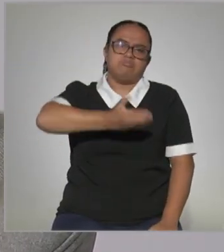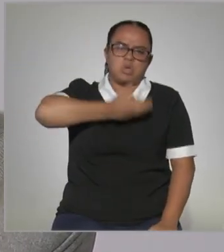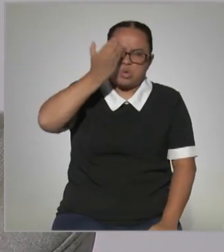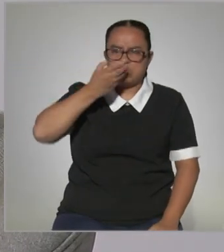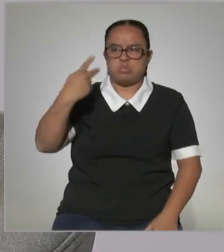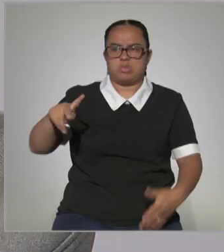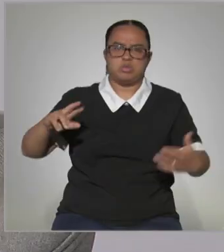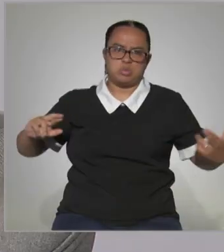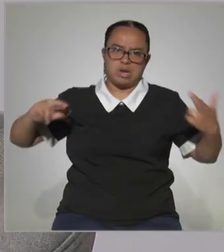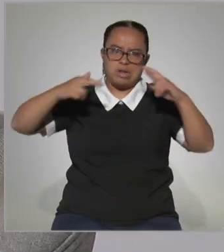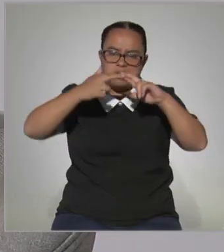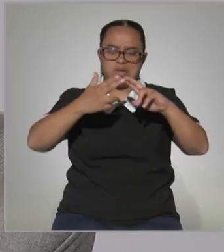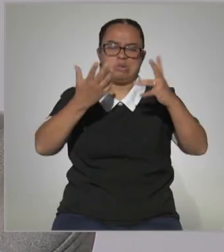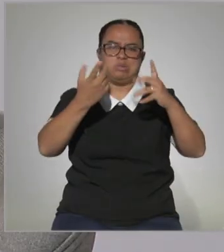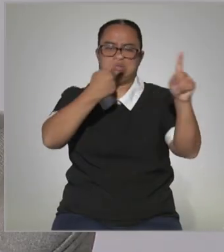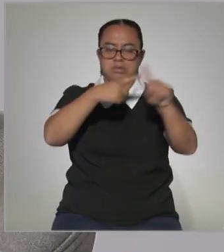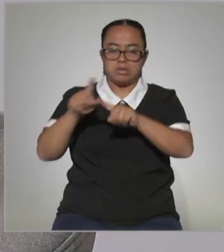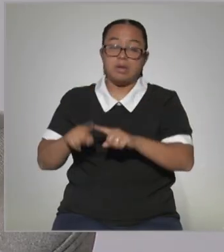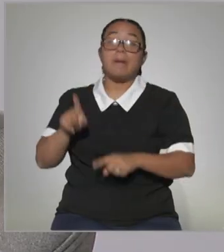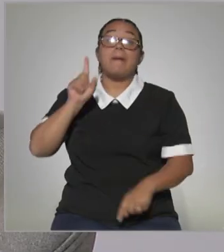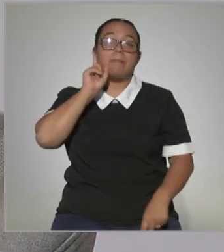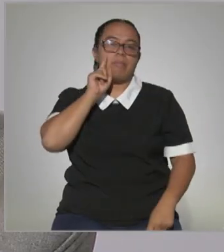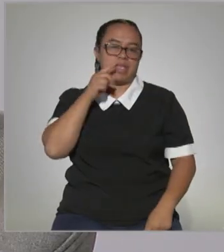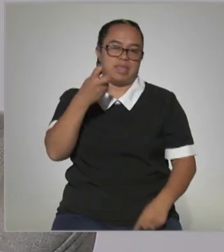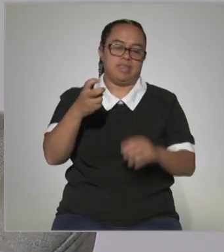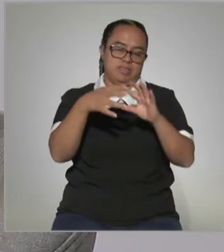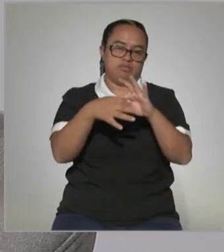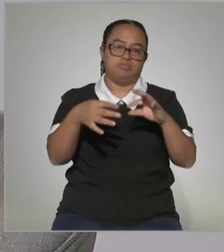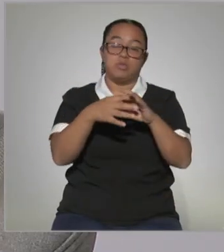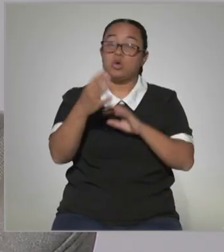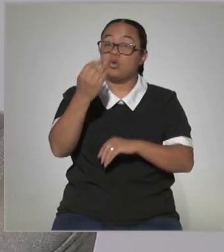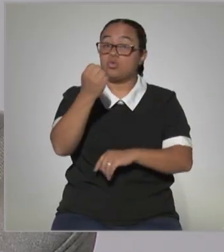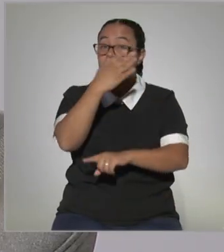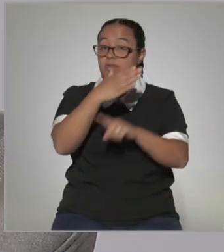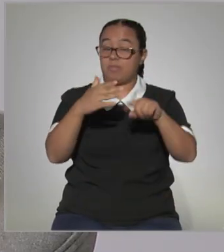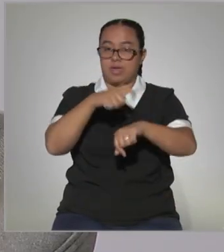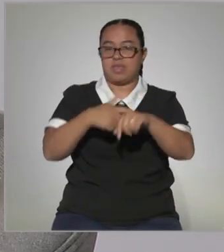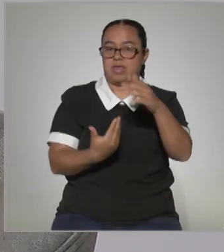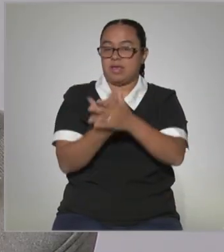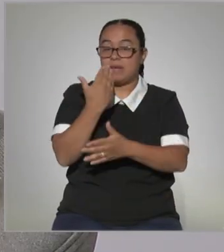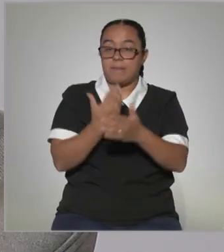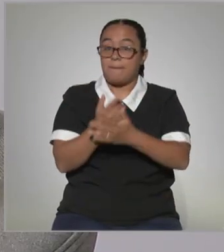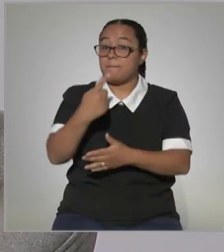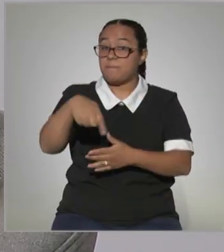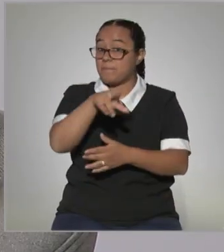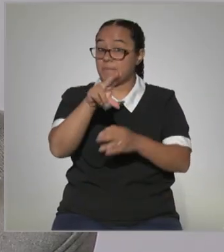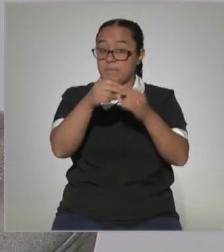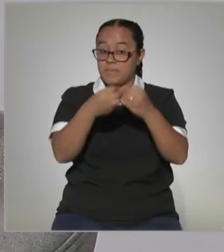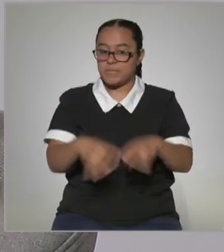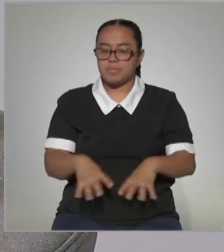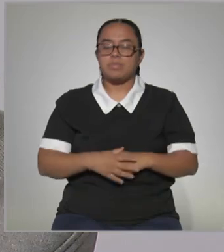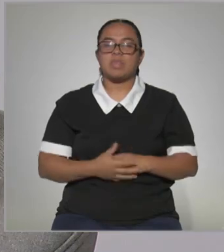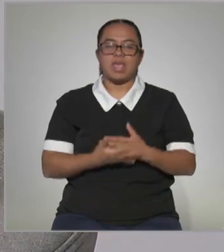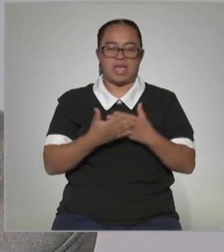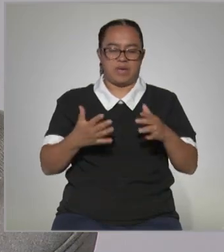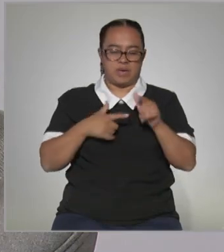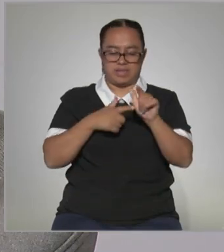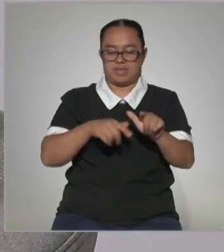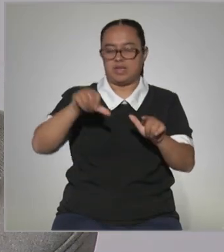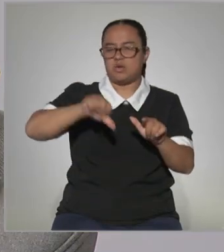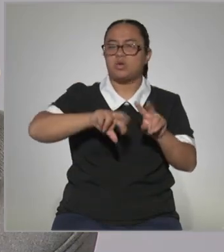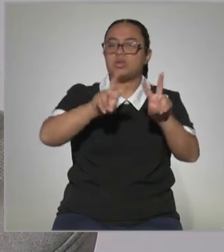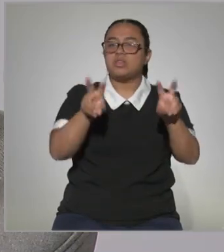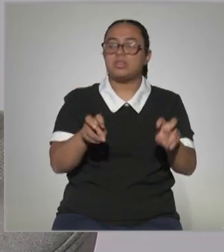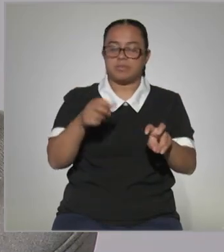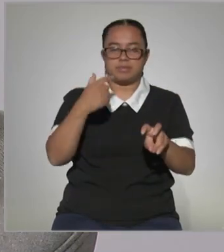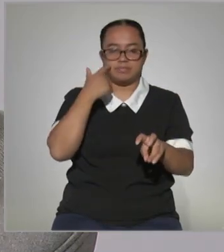procesiones. Entonces de esto van a estar hablando mañana en punto de las 9:30, no se lo pierdan. Y para seguir hablando del tema del día de hoy,